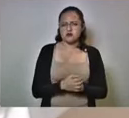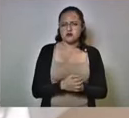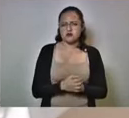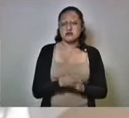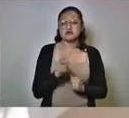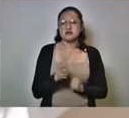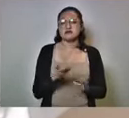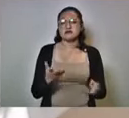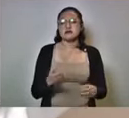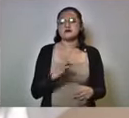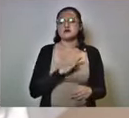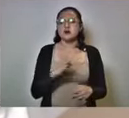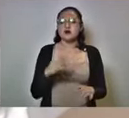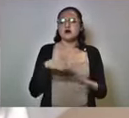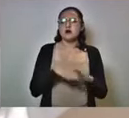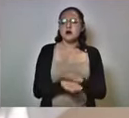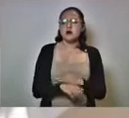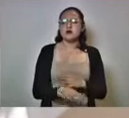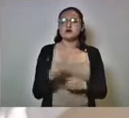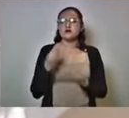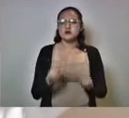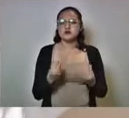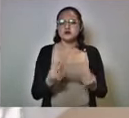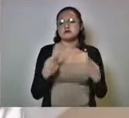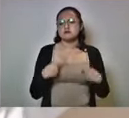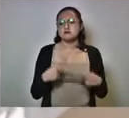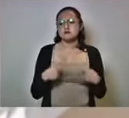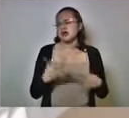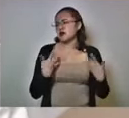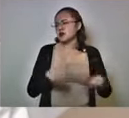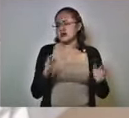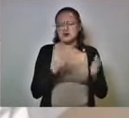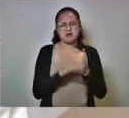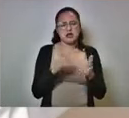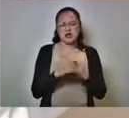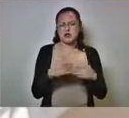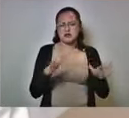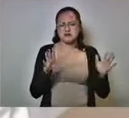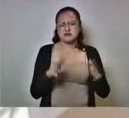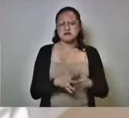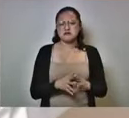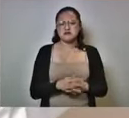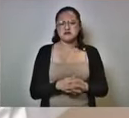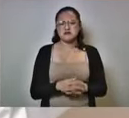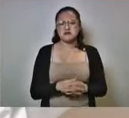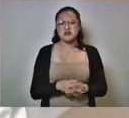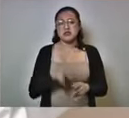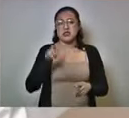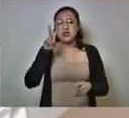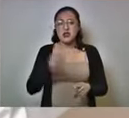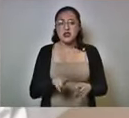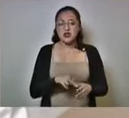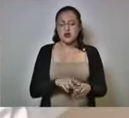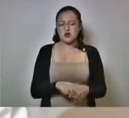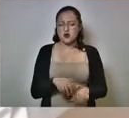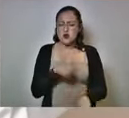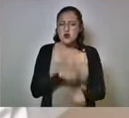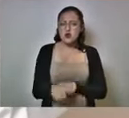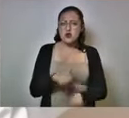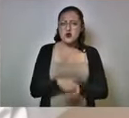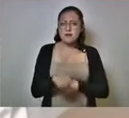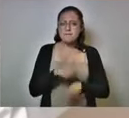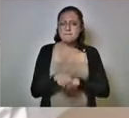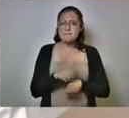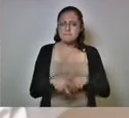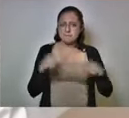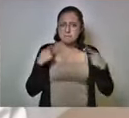ahí podemos meter a muchas gentes, miles, sino al número real